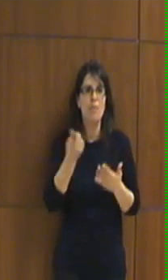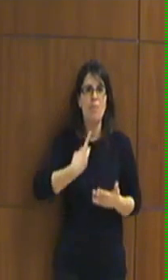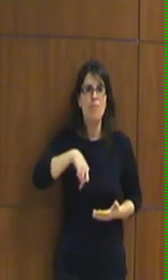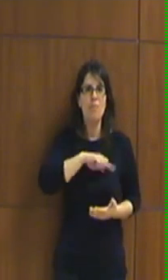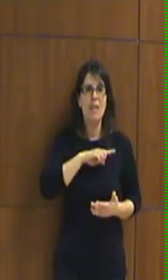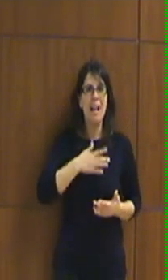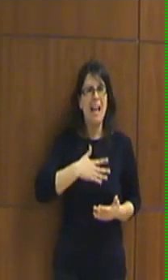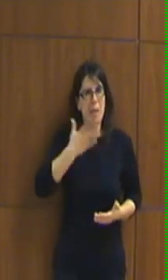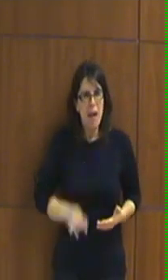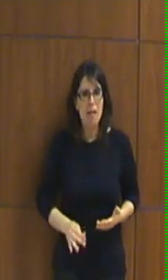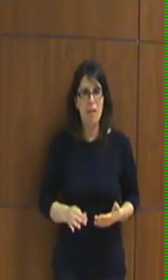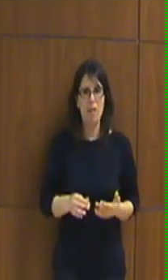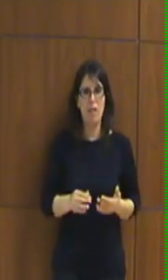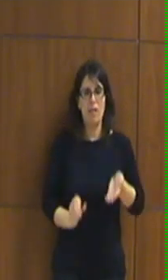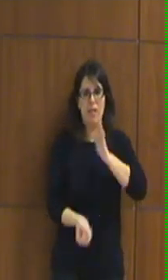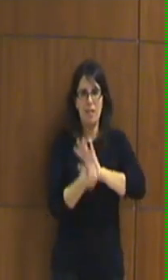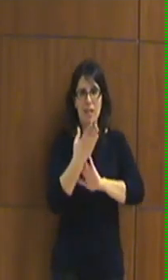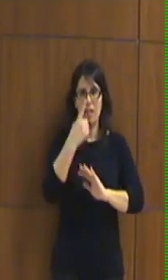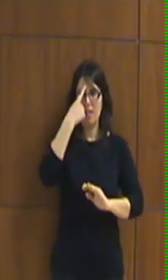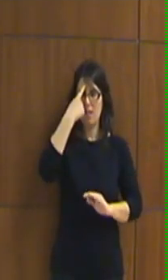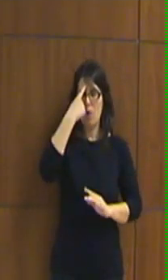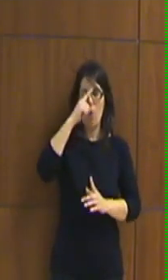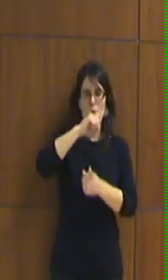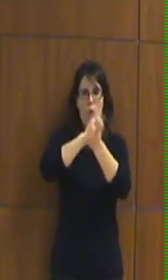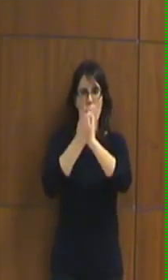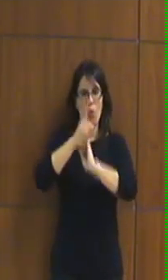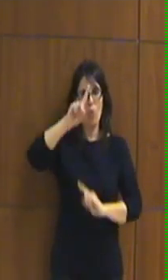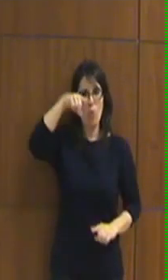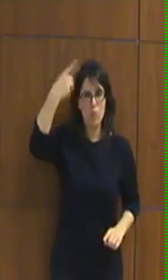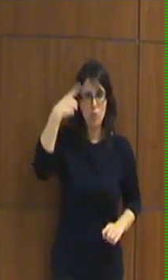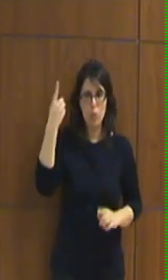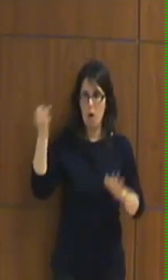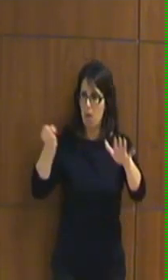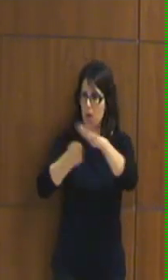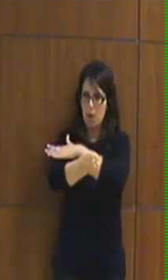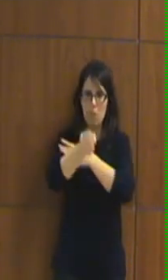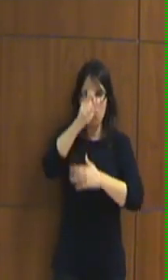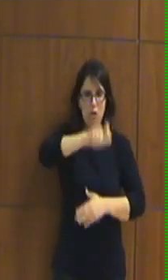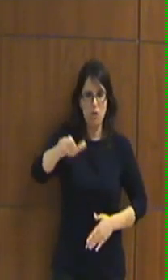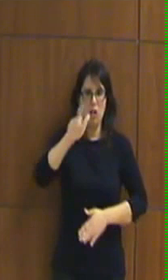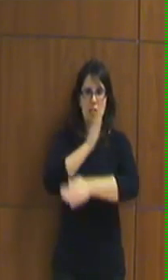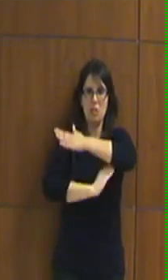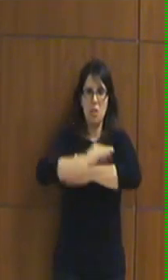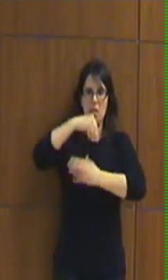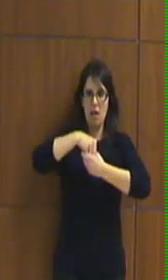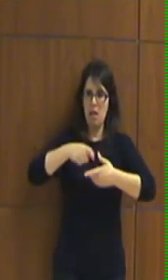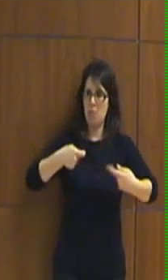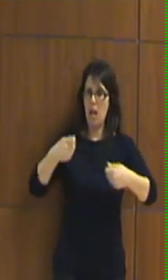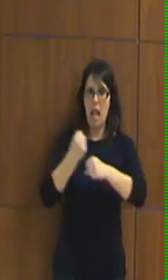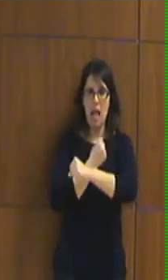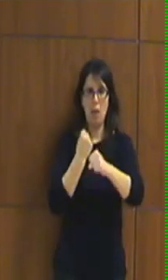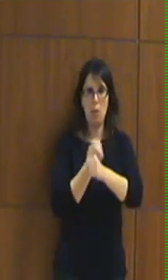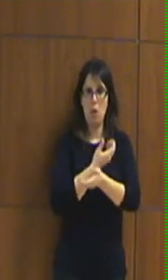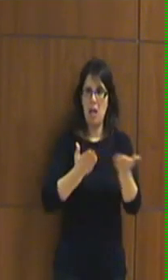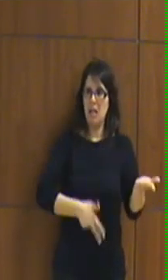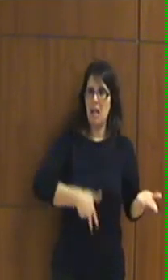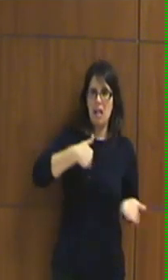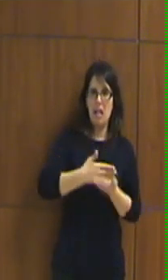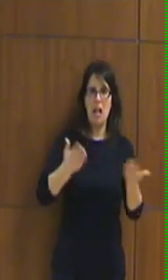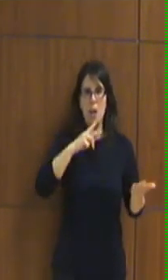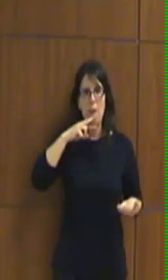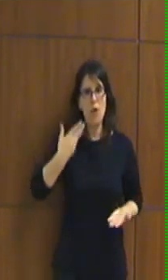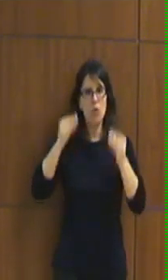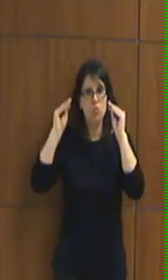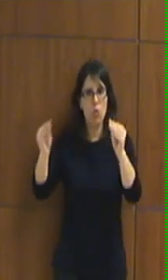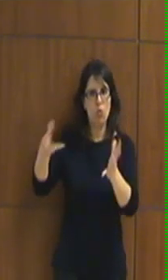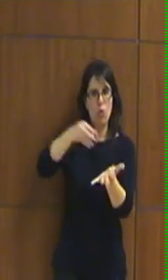de generar la cultura de la integración, de la inclusión de personas con discapacidad en el mundo laboral, con todos los valores que aportan, además de los